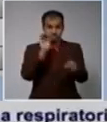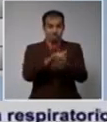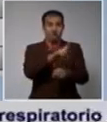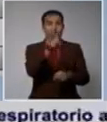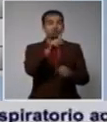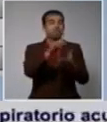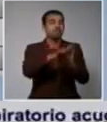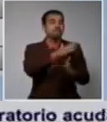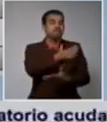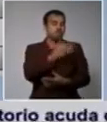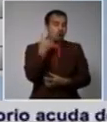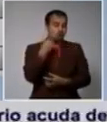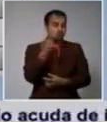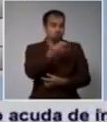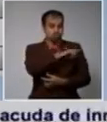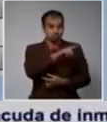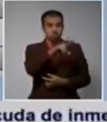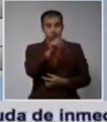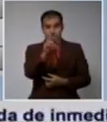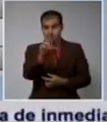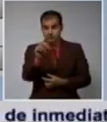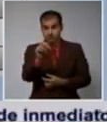2020